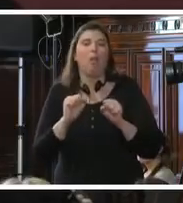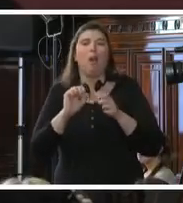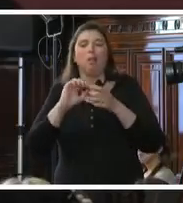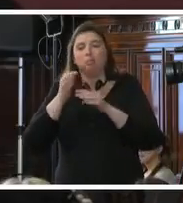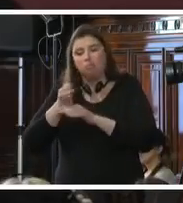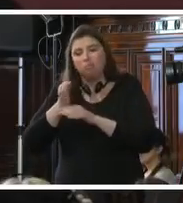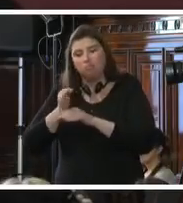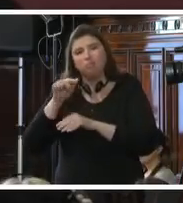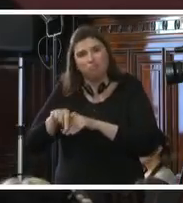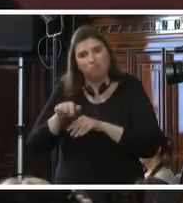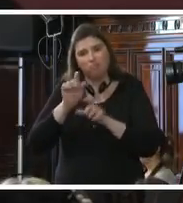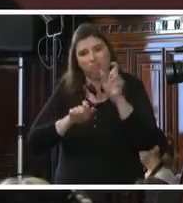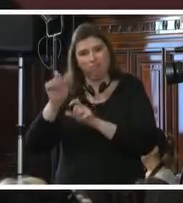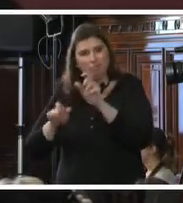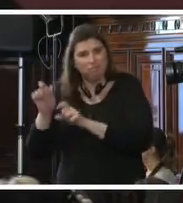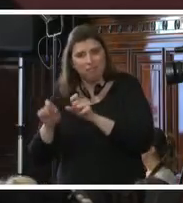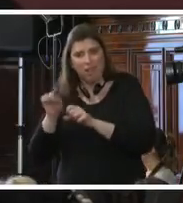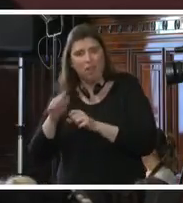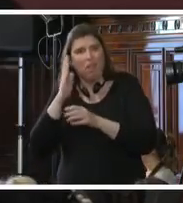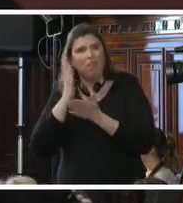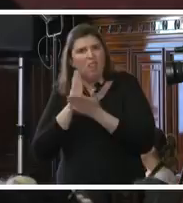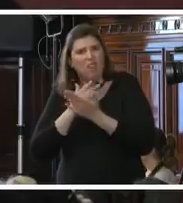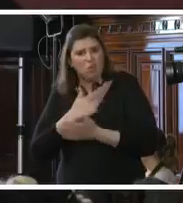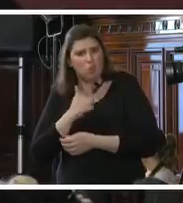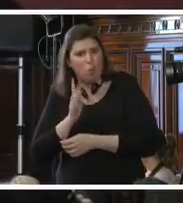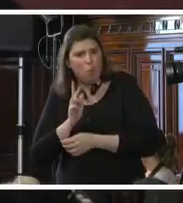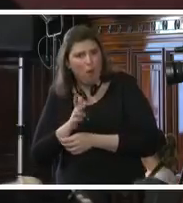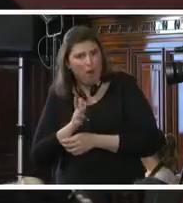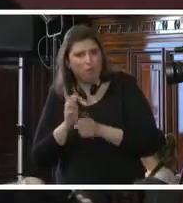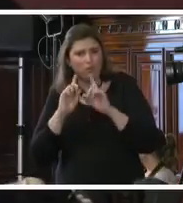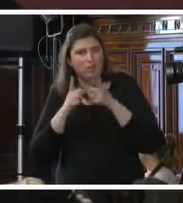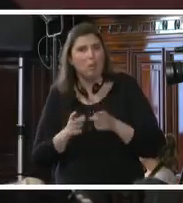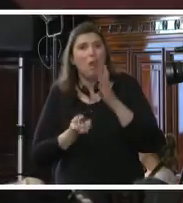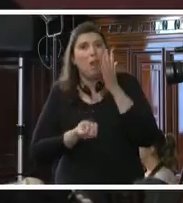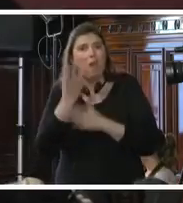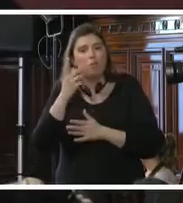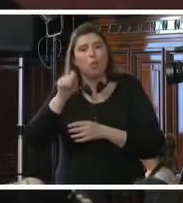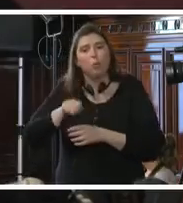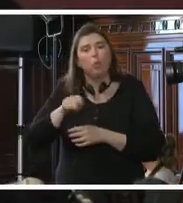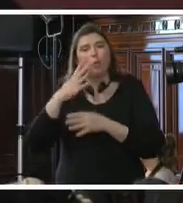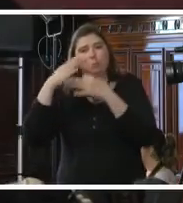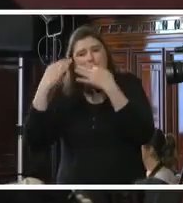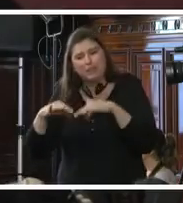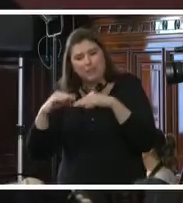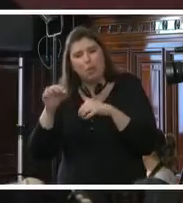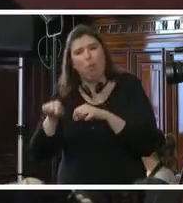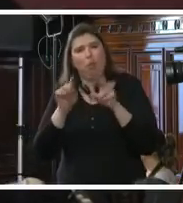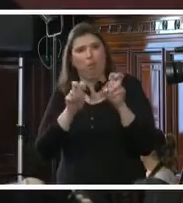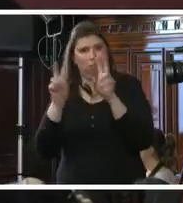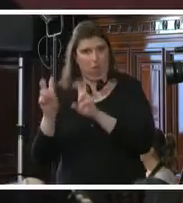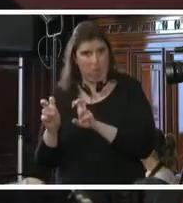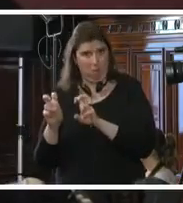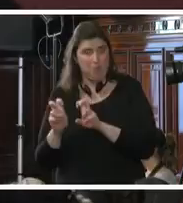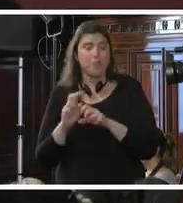justicia en derechos humanos y en perspectiva de género, y de la creación de juzgados especializados.